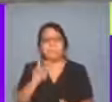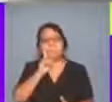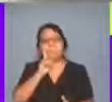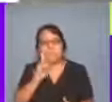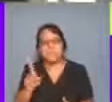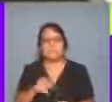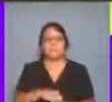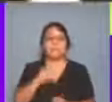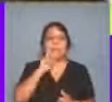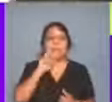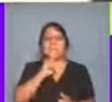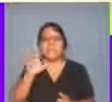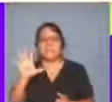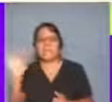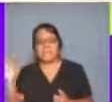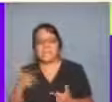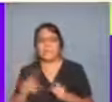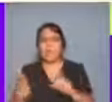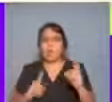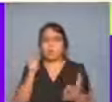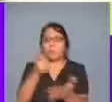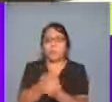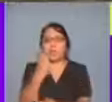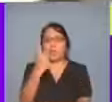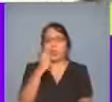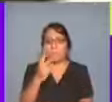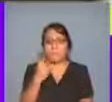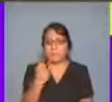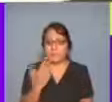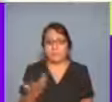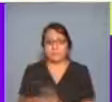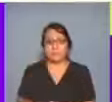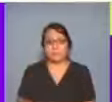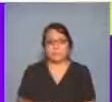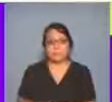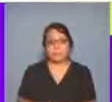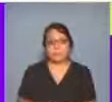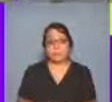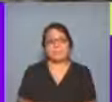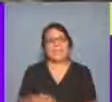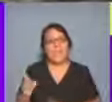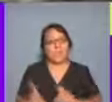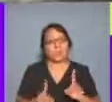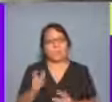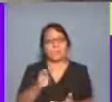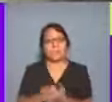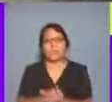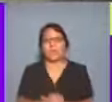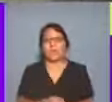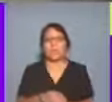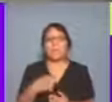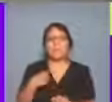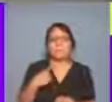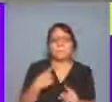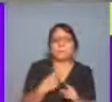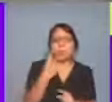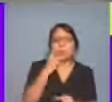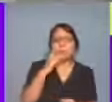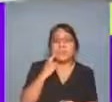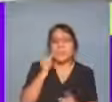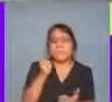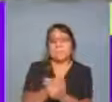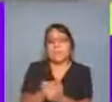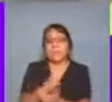100 algunos 2000 Me comentaron por ahí y hay algunas personas que por día Les pagan 2000 pesos 2500 hasta 3000